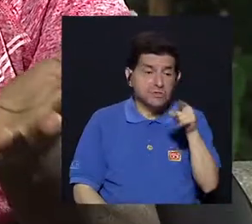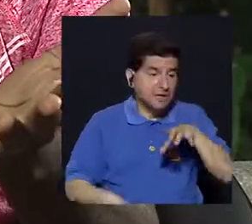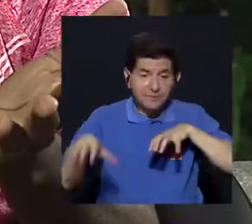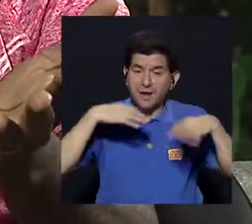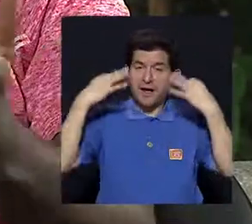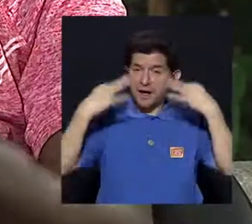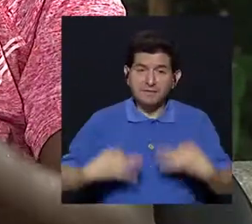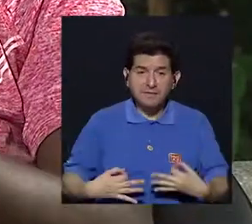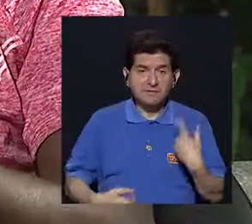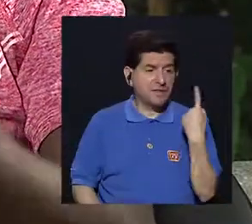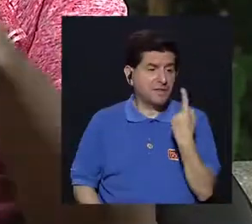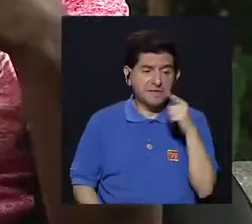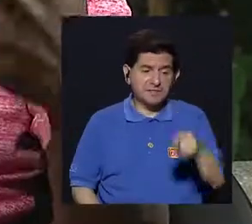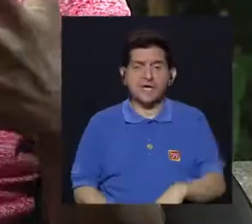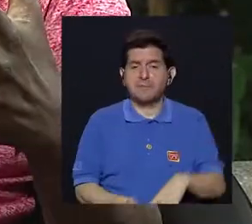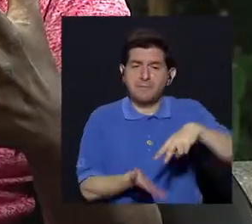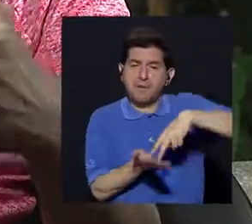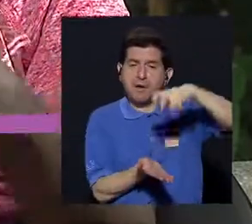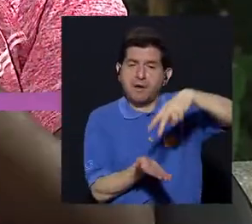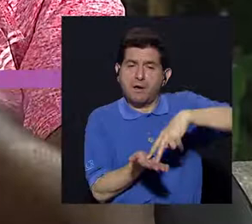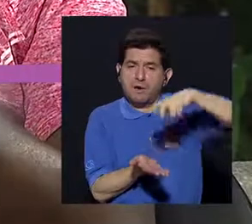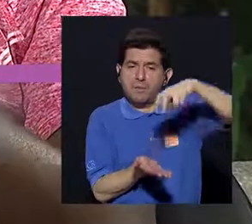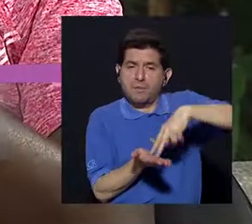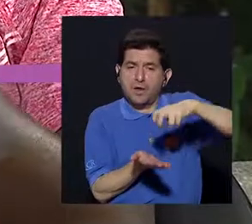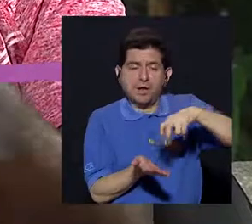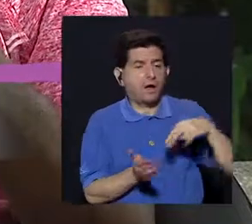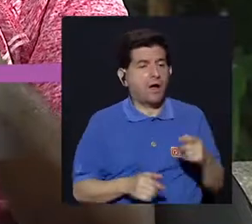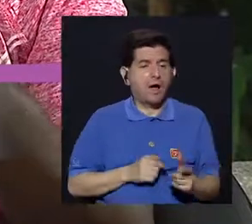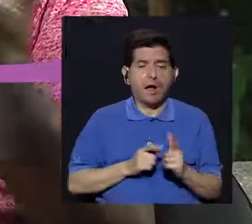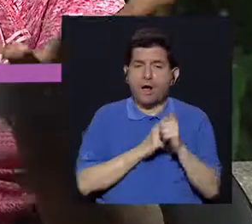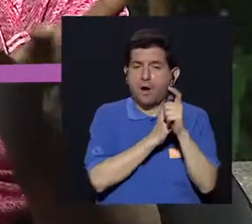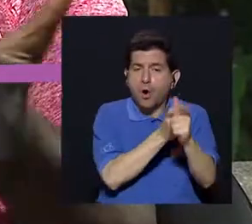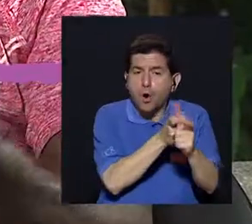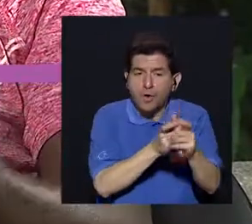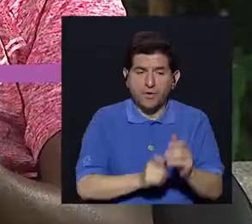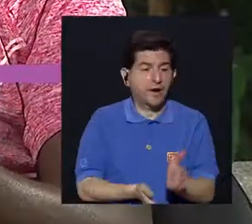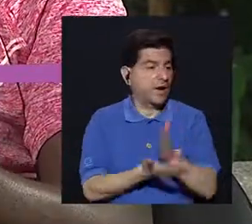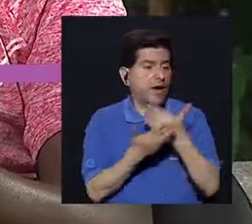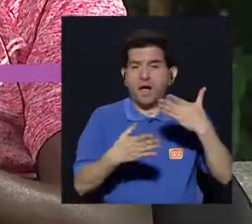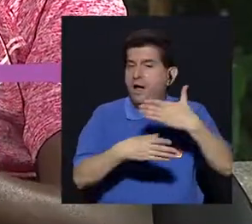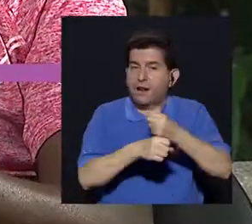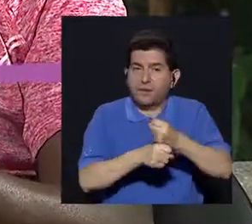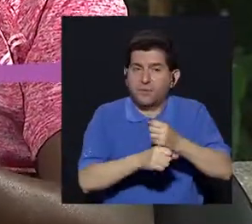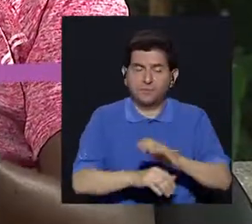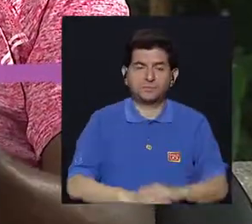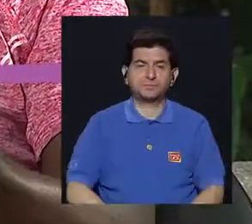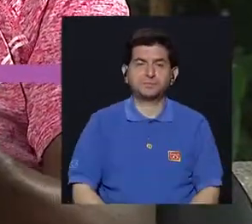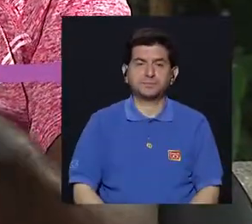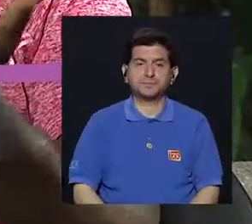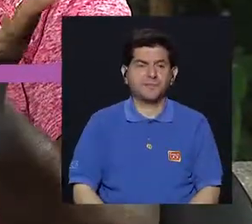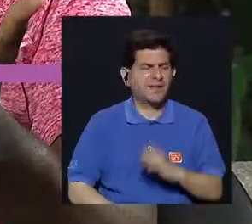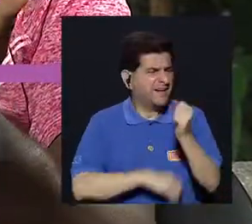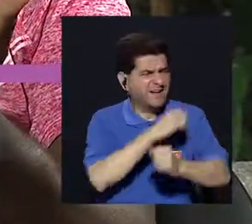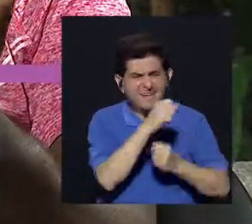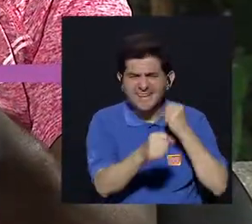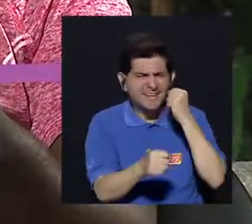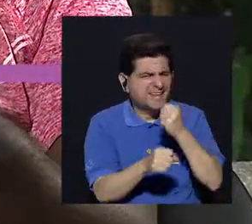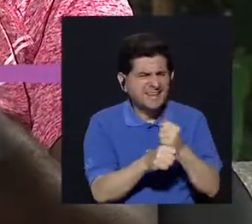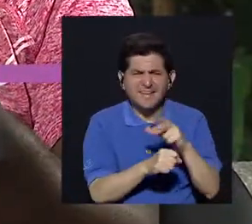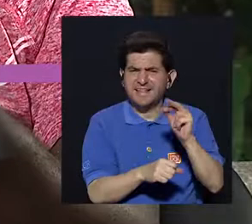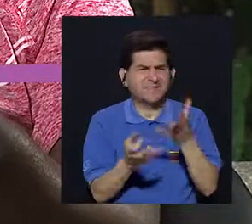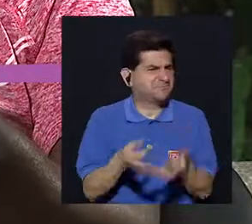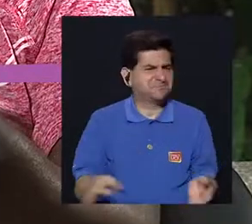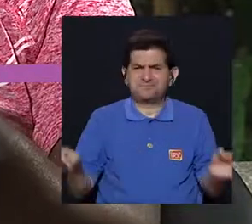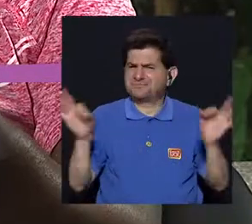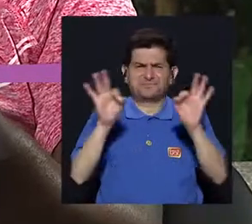haciendo actividad física. El niño siempre está brincando, siempre está corriendo, siempre está haciendo algo. Entonces la edad todavía no